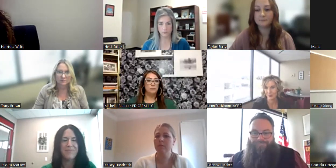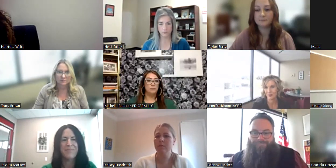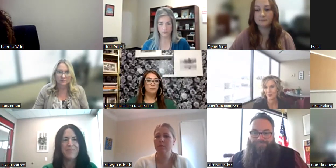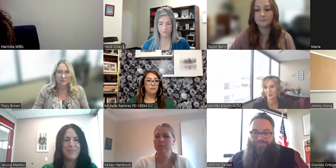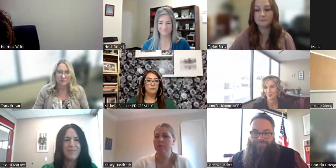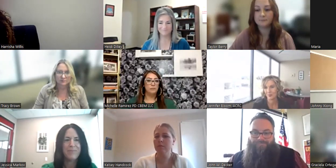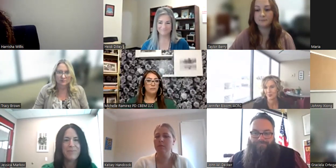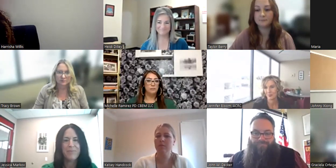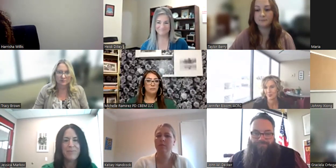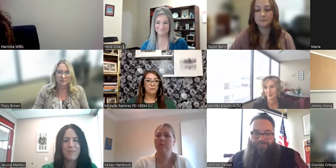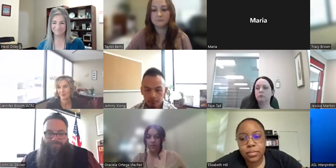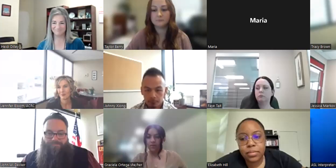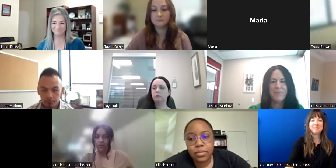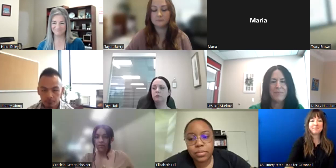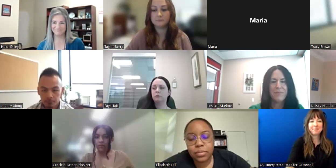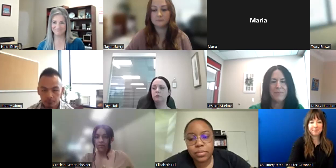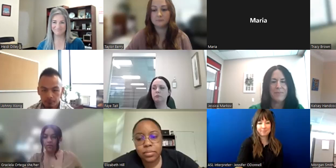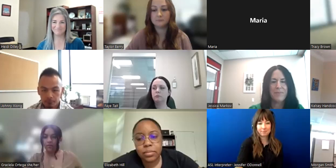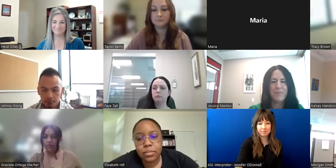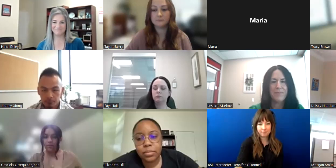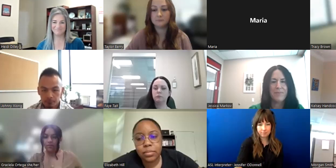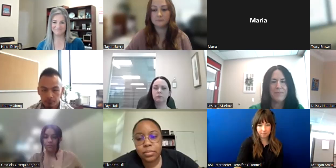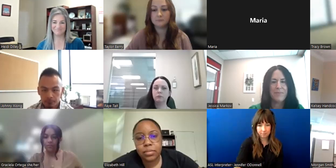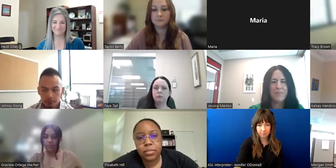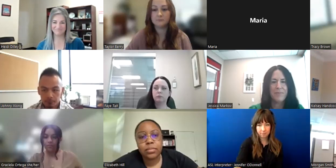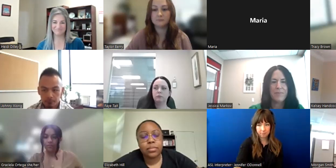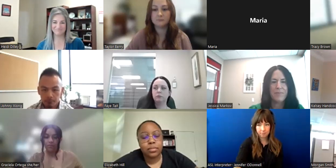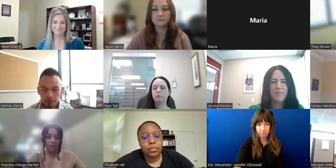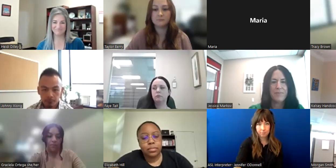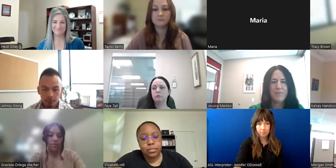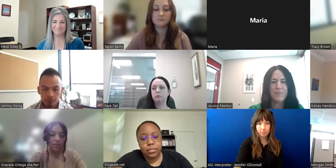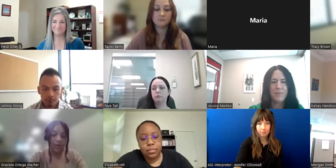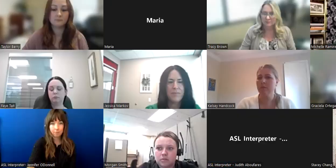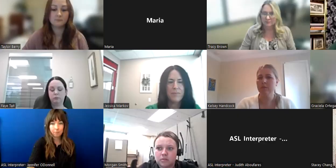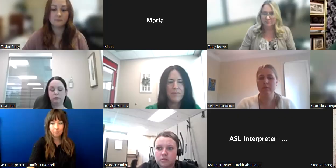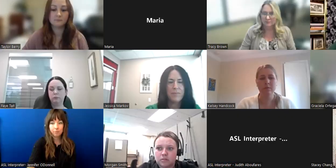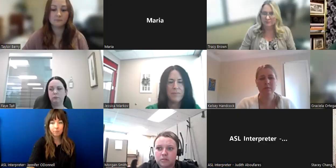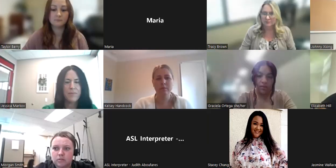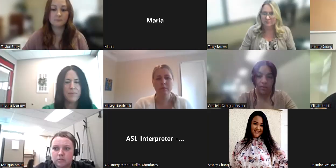que va a haber ahorita y él ya va a revisar los mensajes que estuvieron en el chat más adelante.